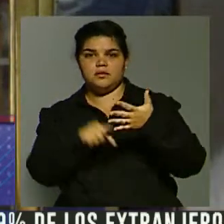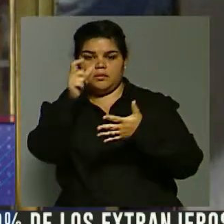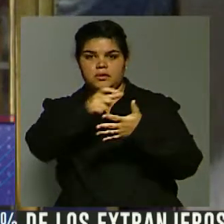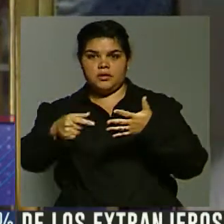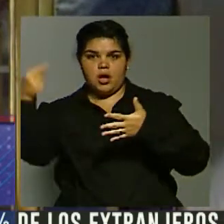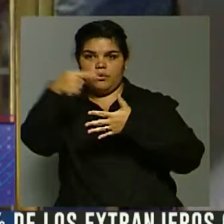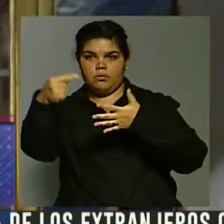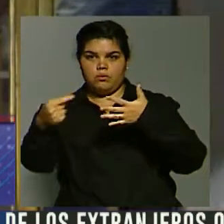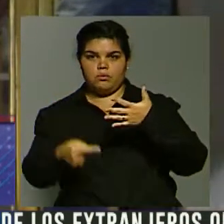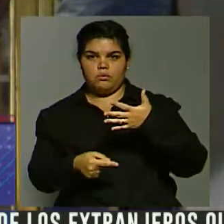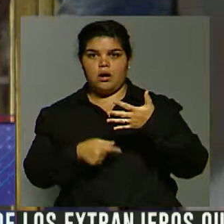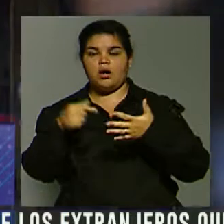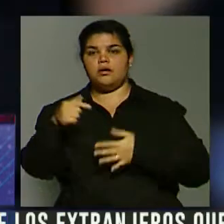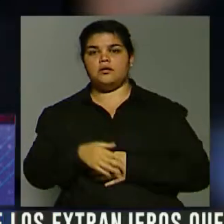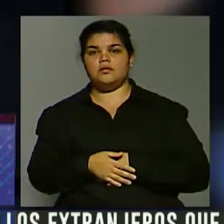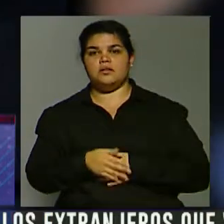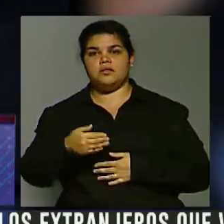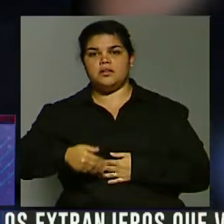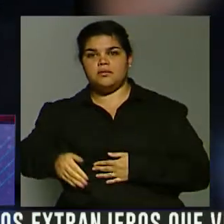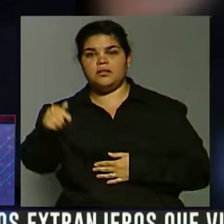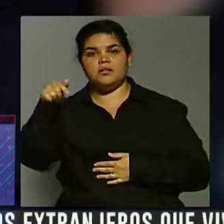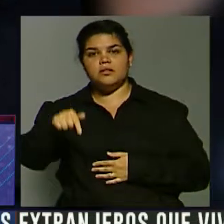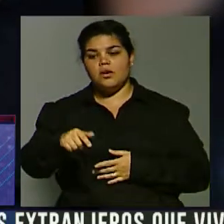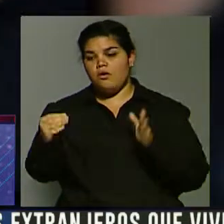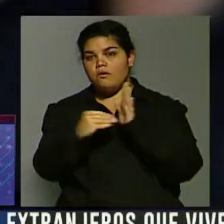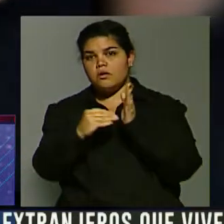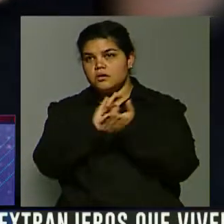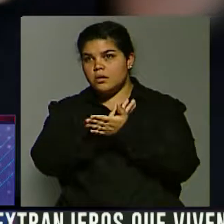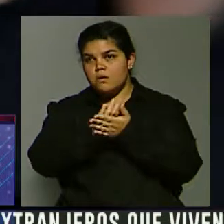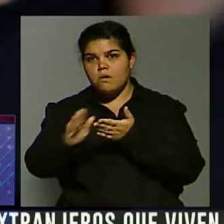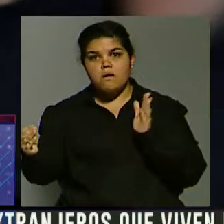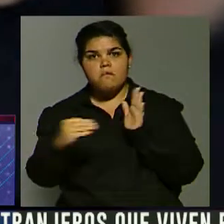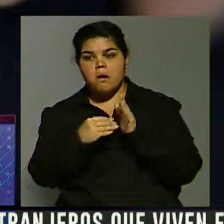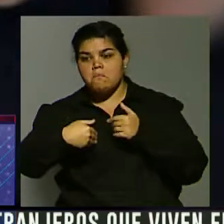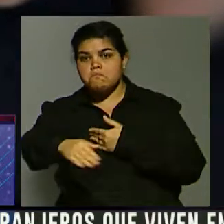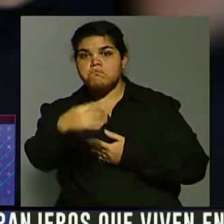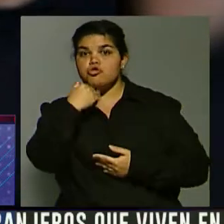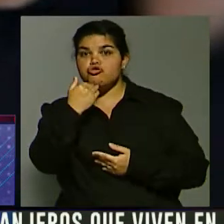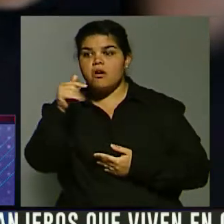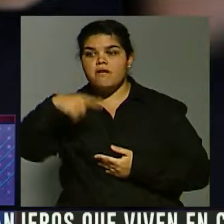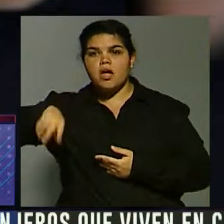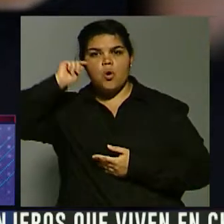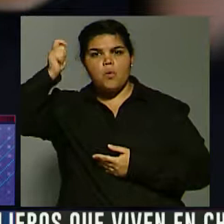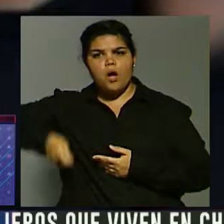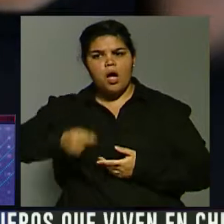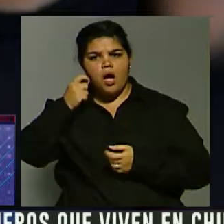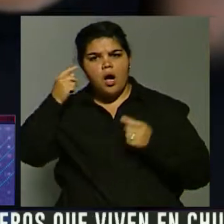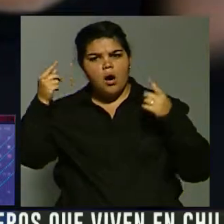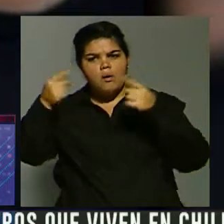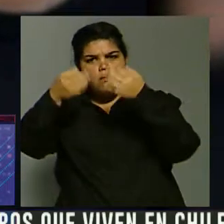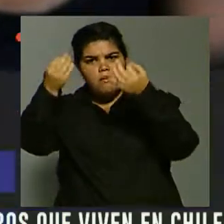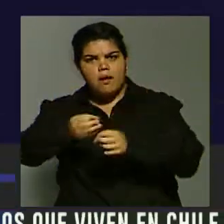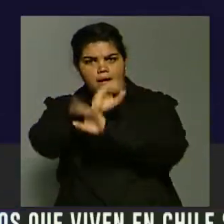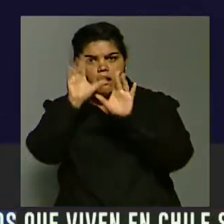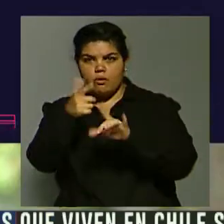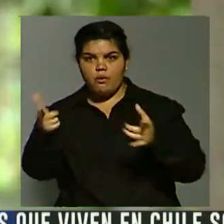abuso sexual. No hay nueva fecha. Los abogados defensores acusaron al fiscal de perder la objetividad.